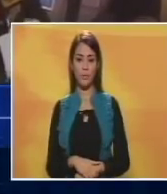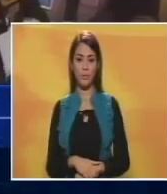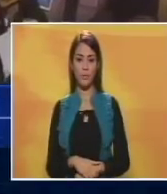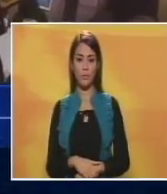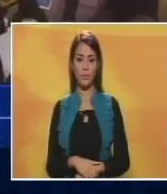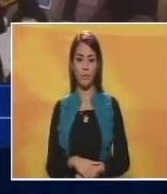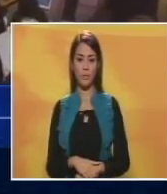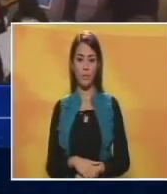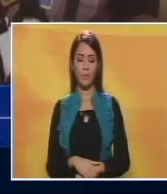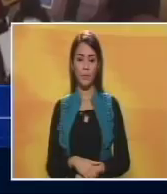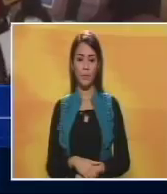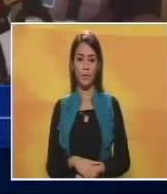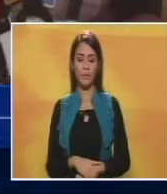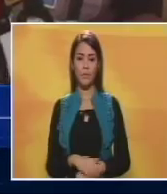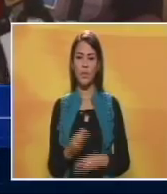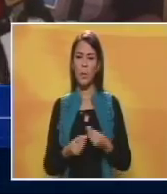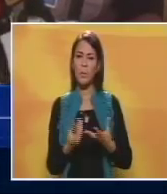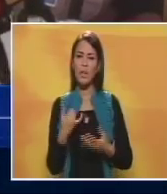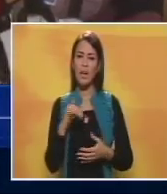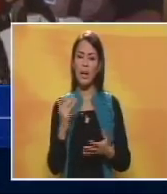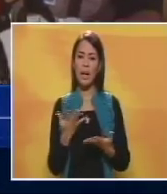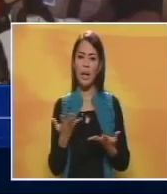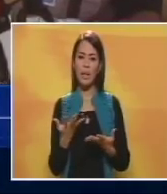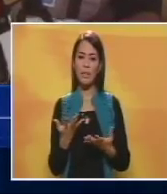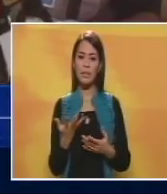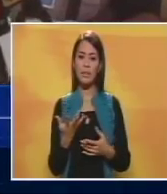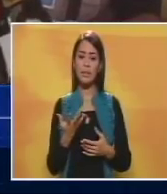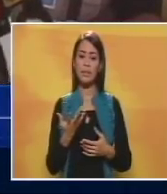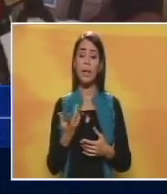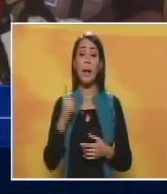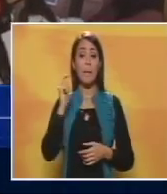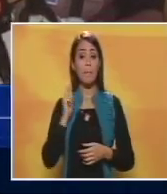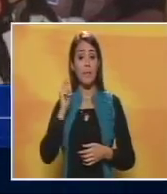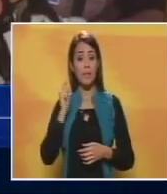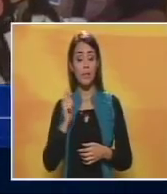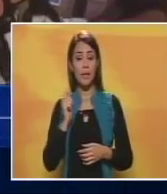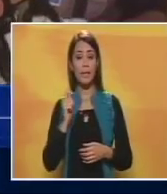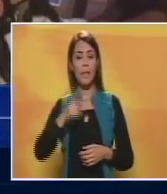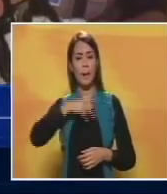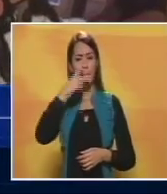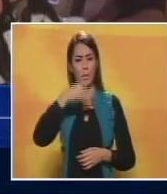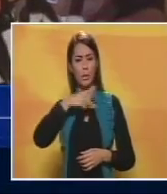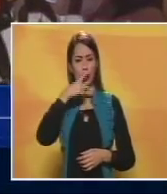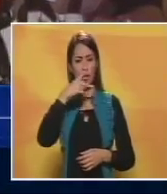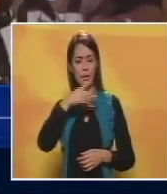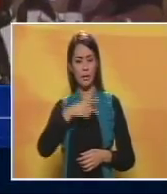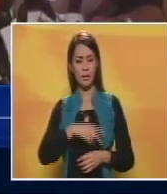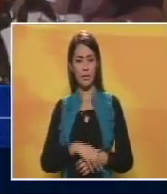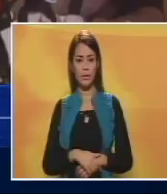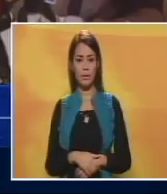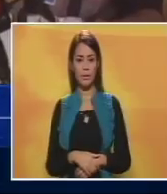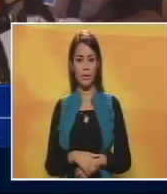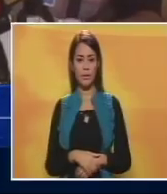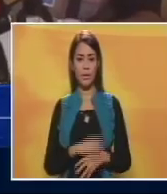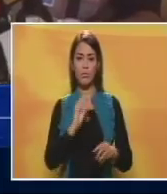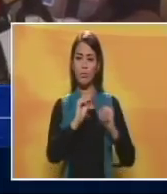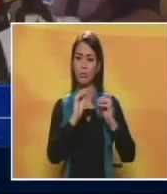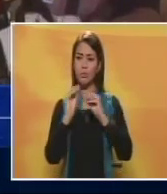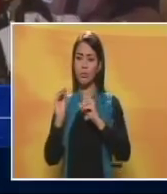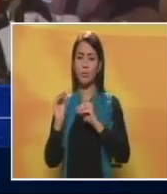Entonces uno no logra entender cómo es que hay dirigentes de la política llamando a